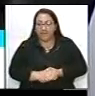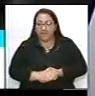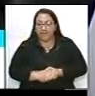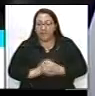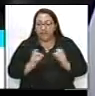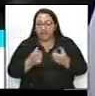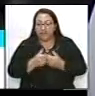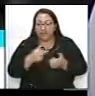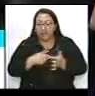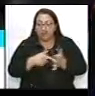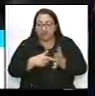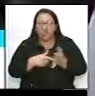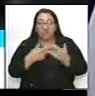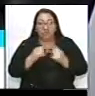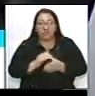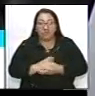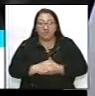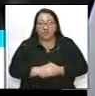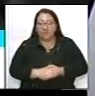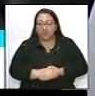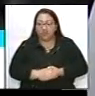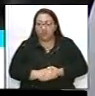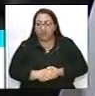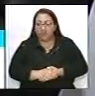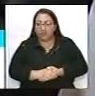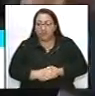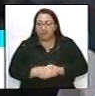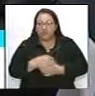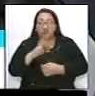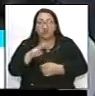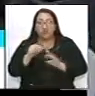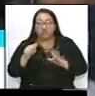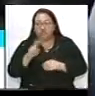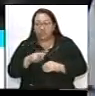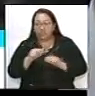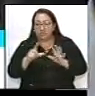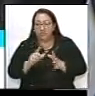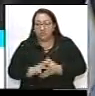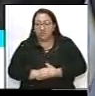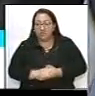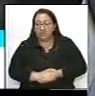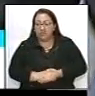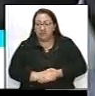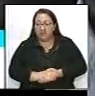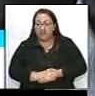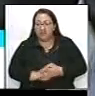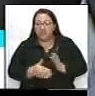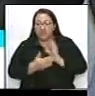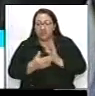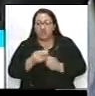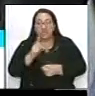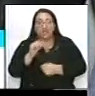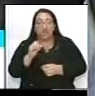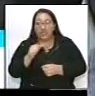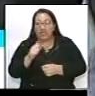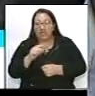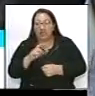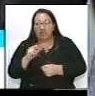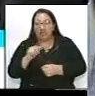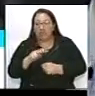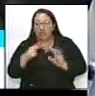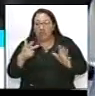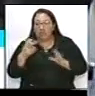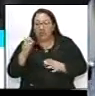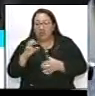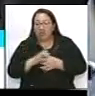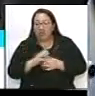ahí en su informe de gestión 2016-2017, presentado por el señor Daniel Salaverry el 18 de